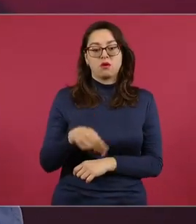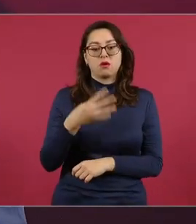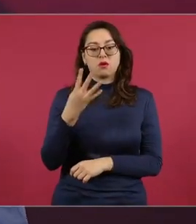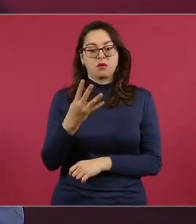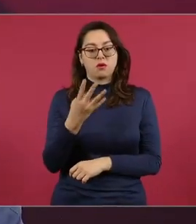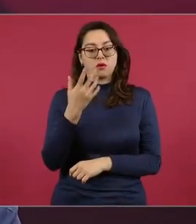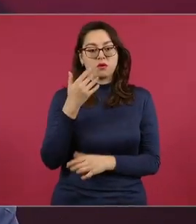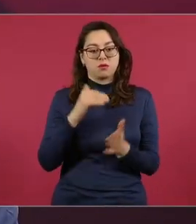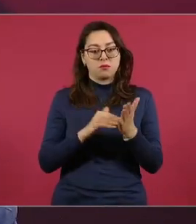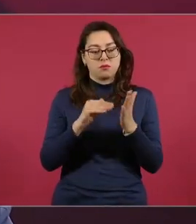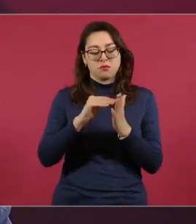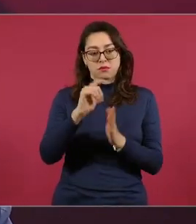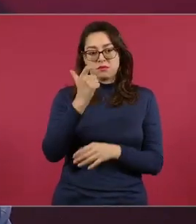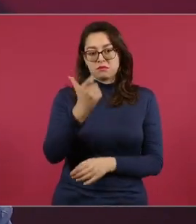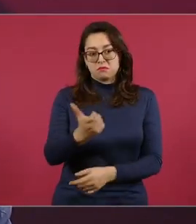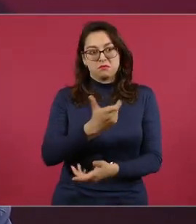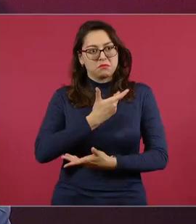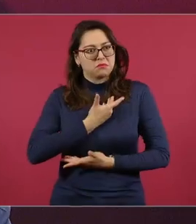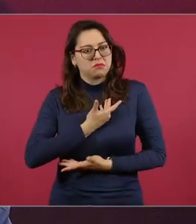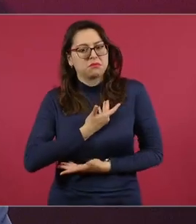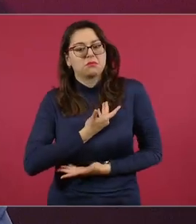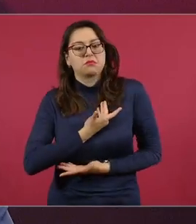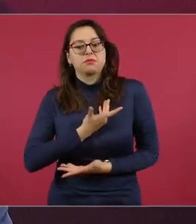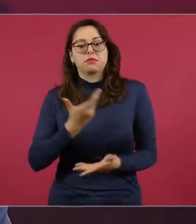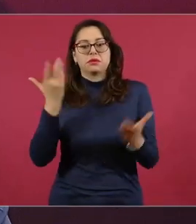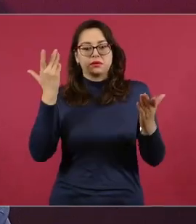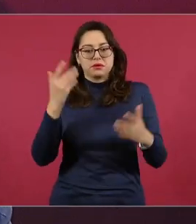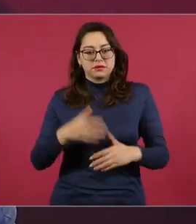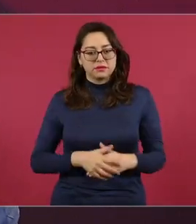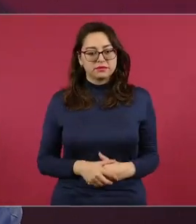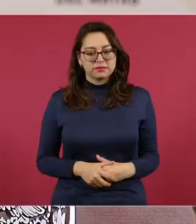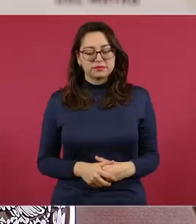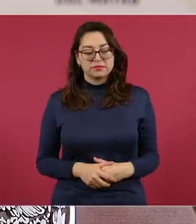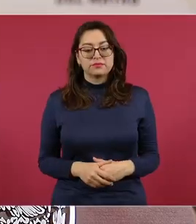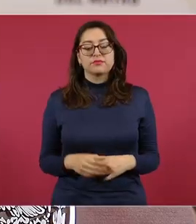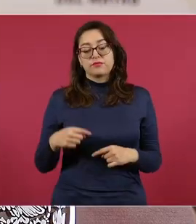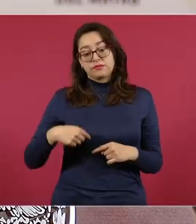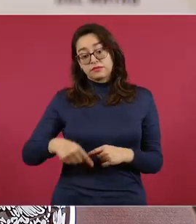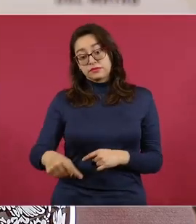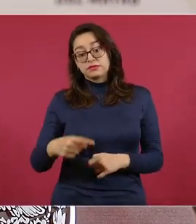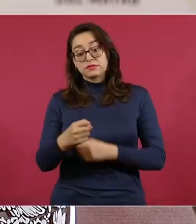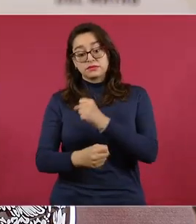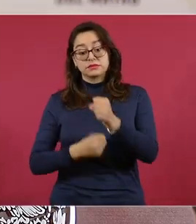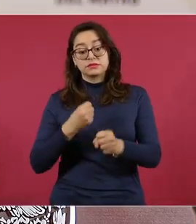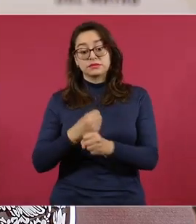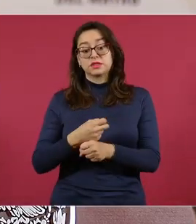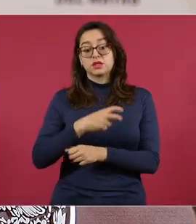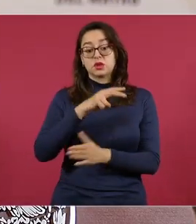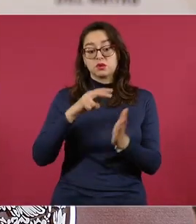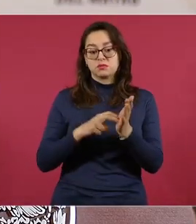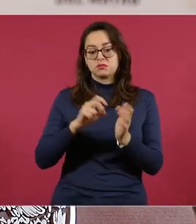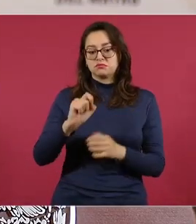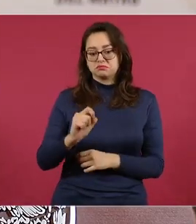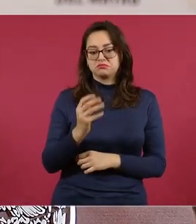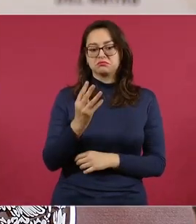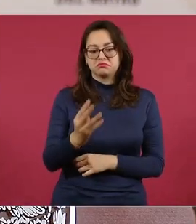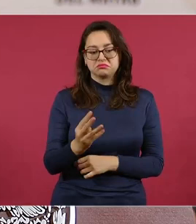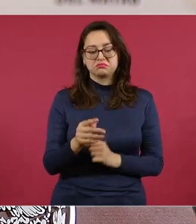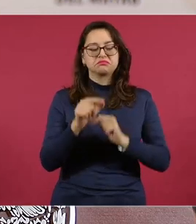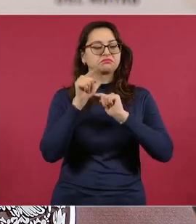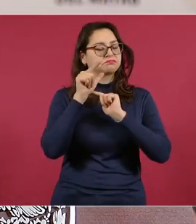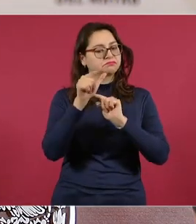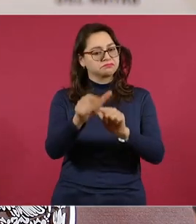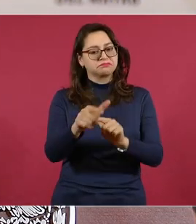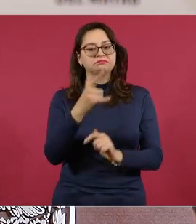16,684 millones de pesos. Este año, 2024, continuará la cobertura